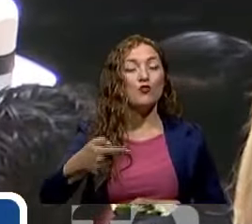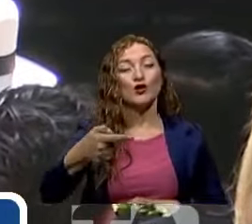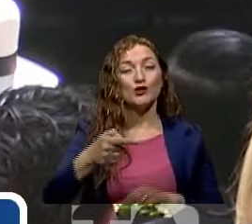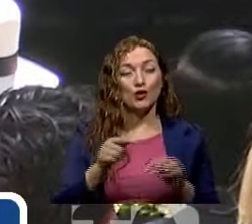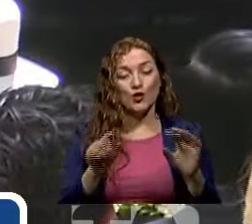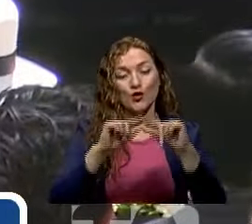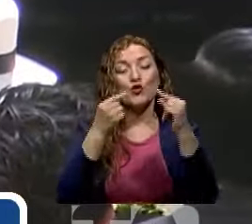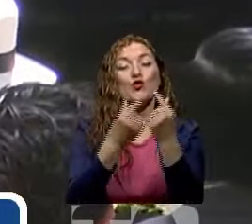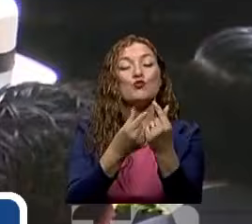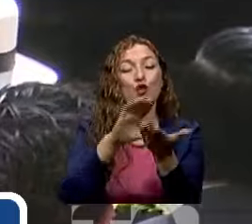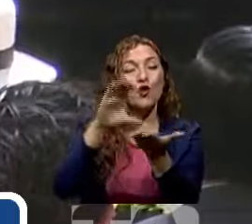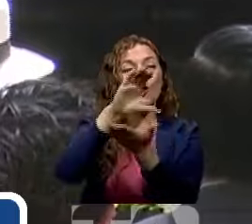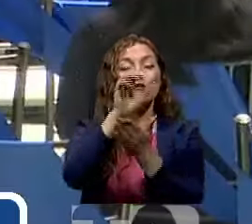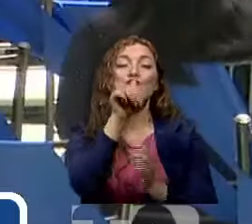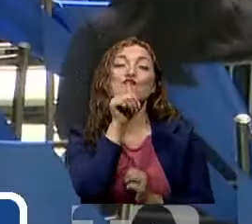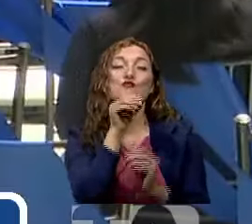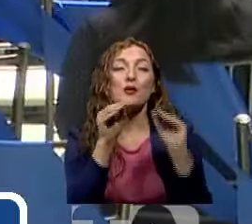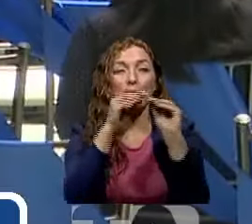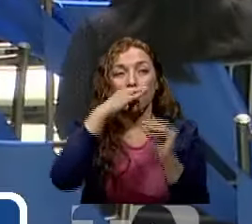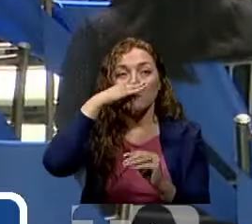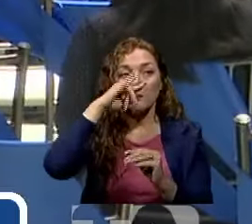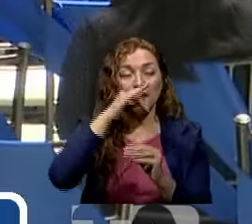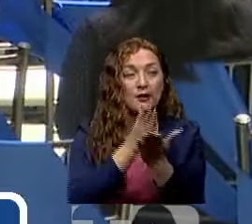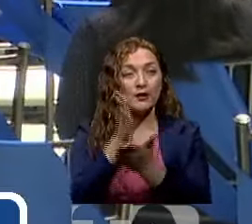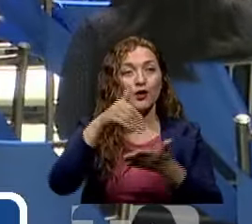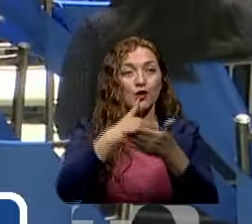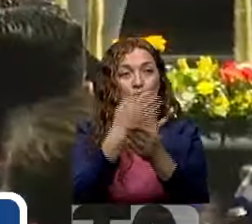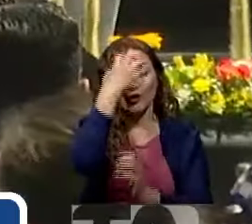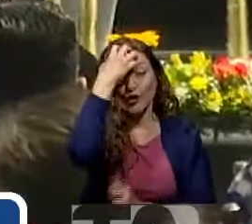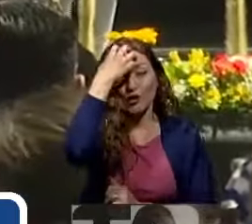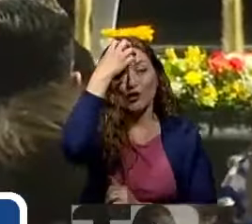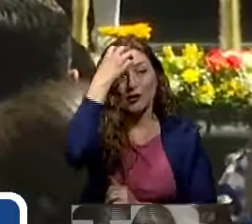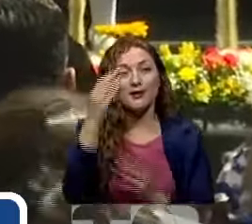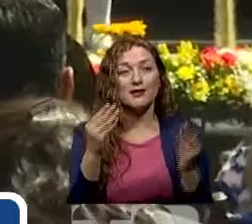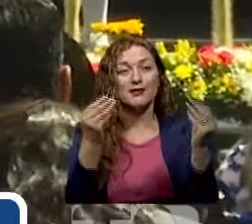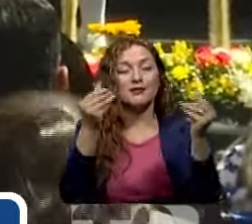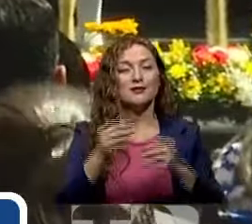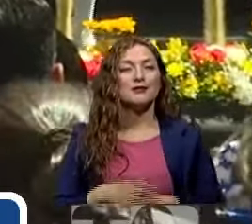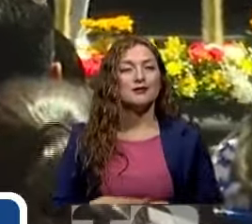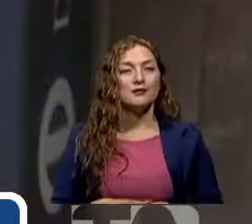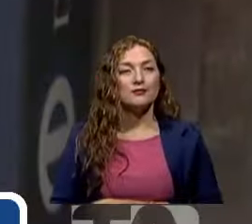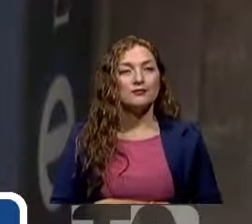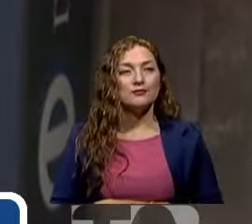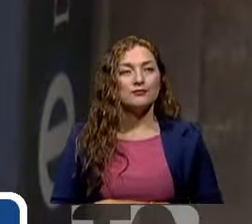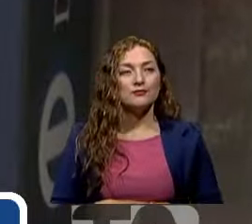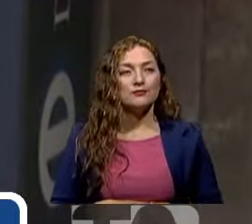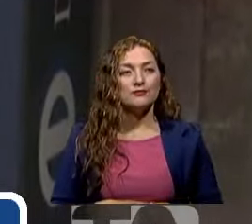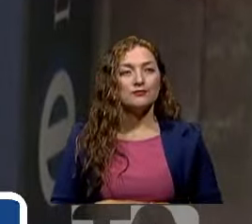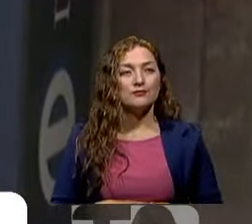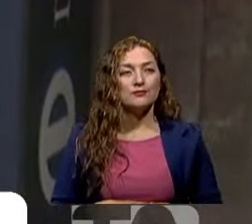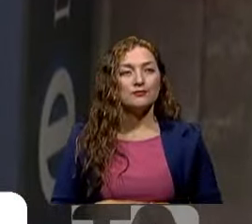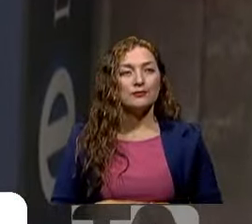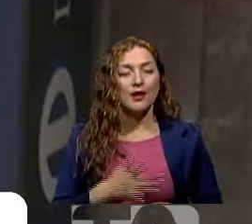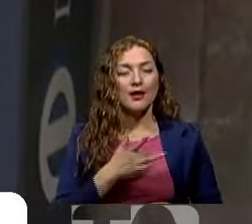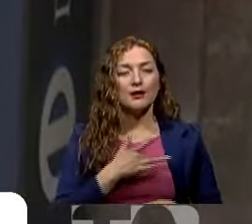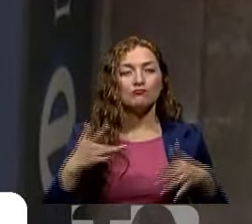colegios privados con el objetivo de que más niños puedan acceder a una educación de calidad. Hoy día estamos muy